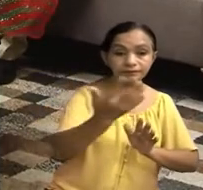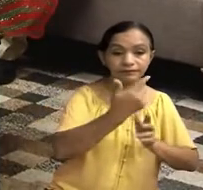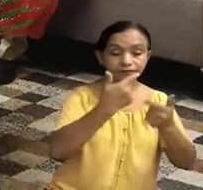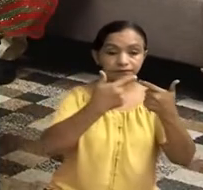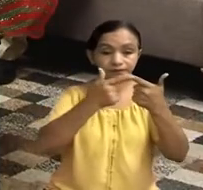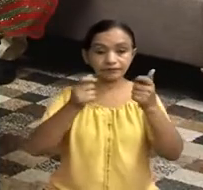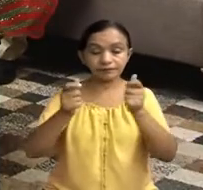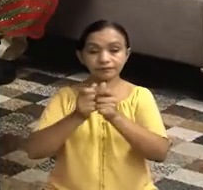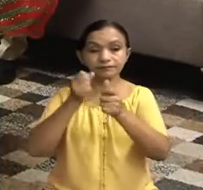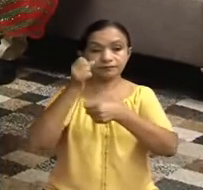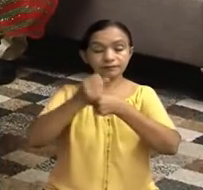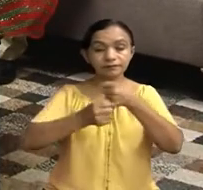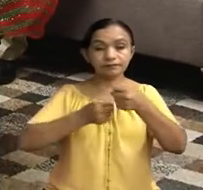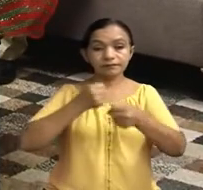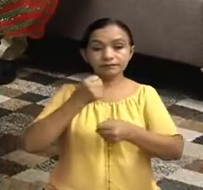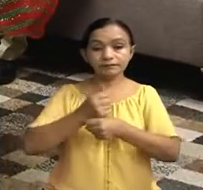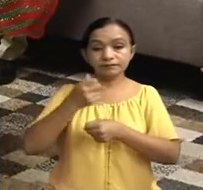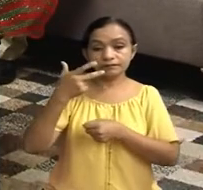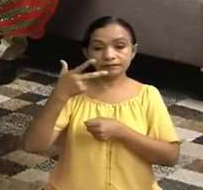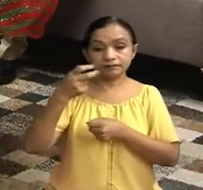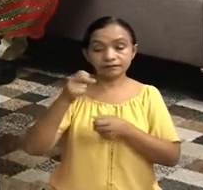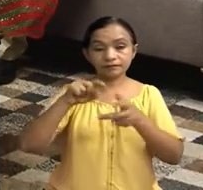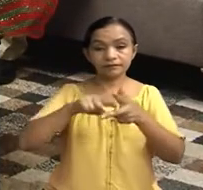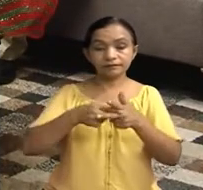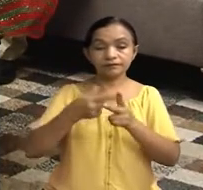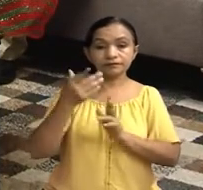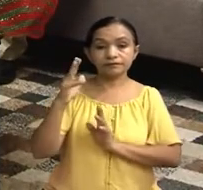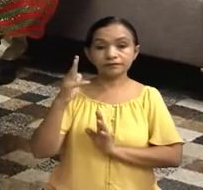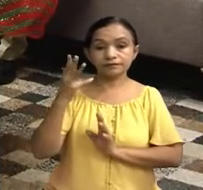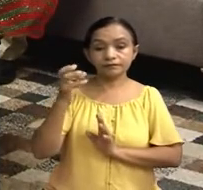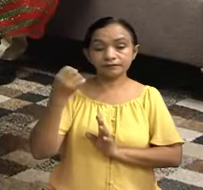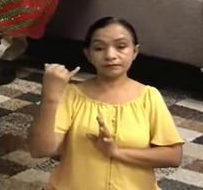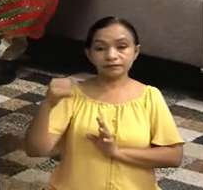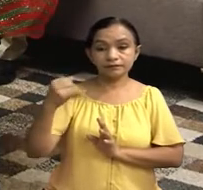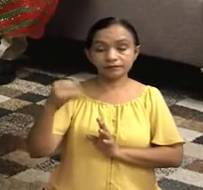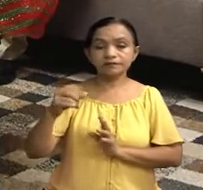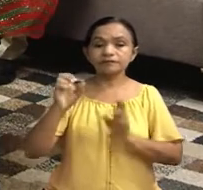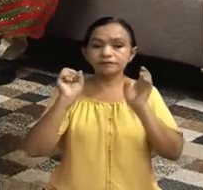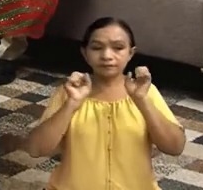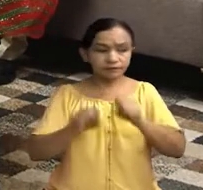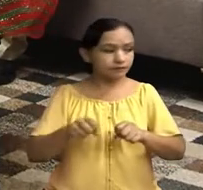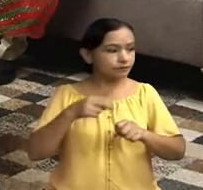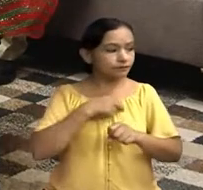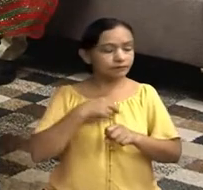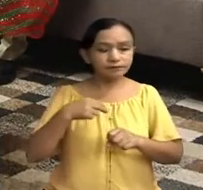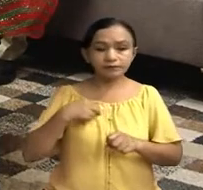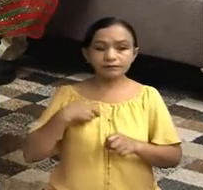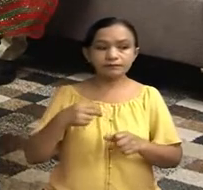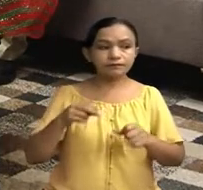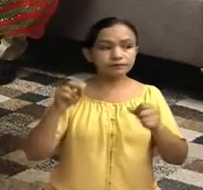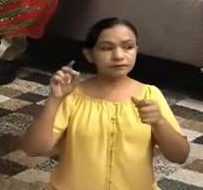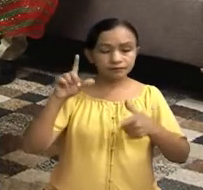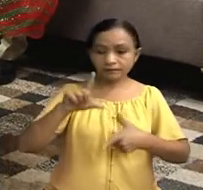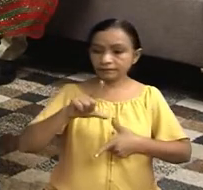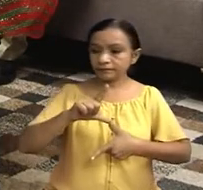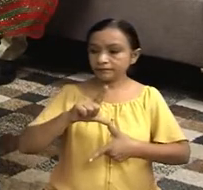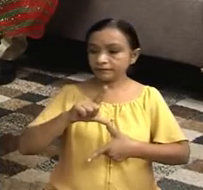Entonces en los años 80, inicio de los 90, la izquierda logra, los sectores progresistas, ¿verdad?, logran en América